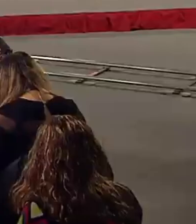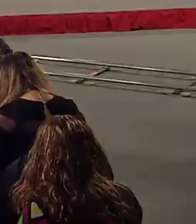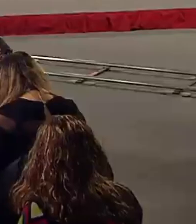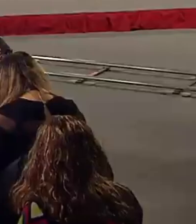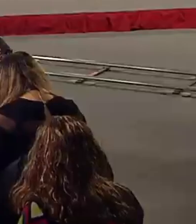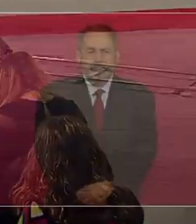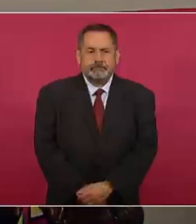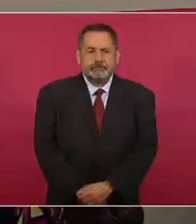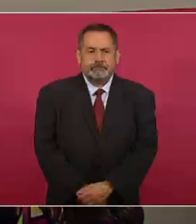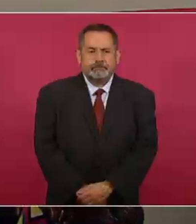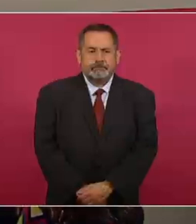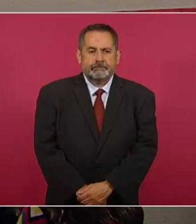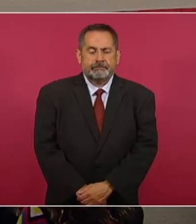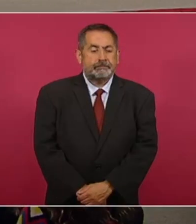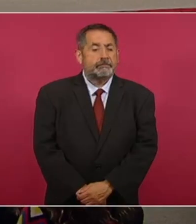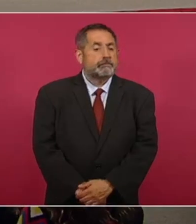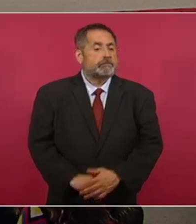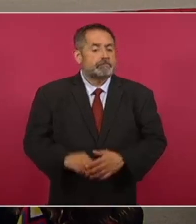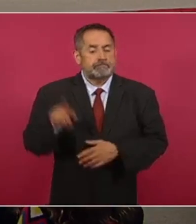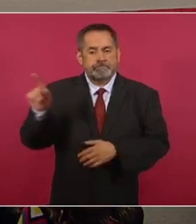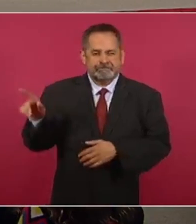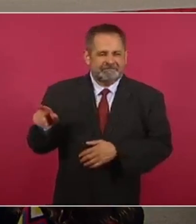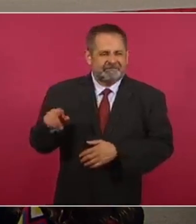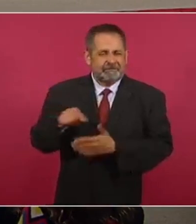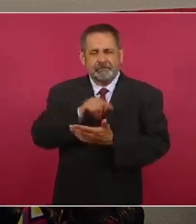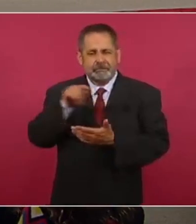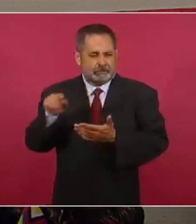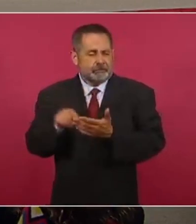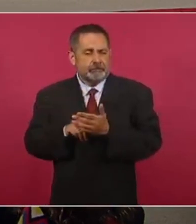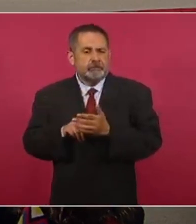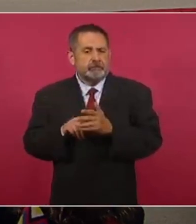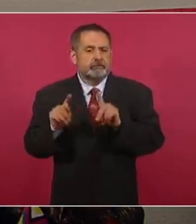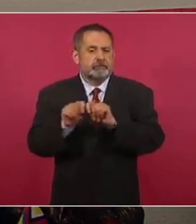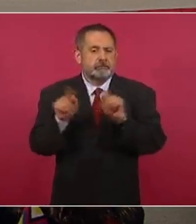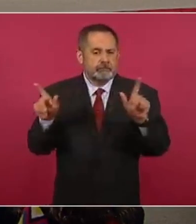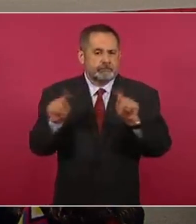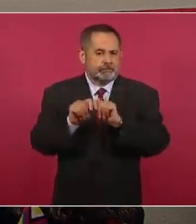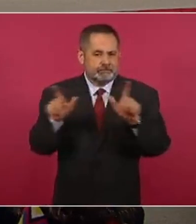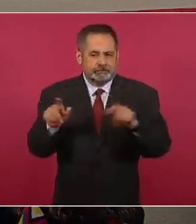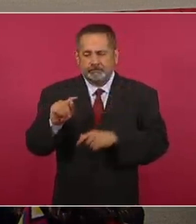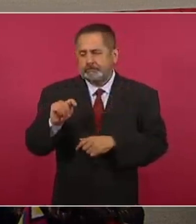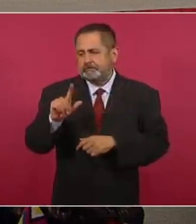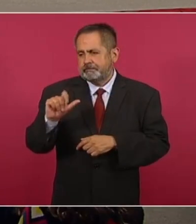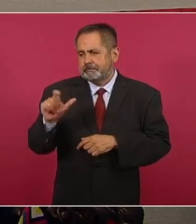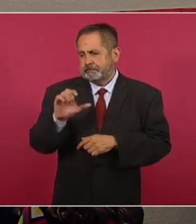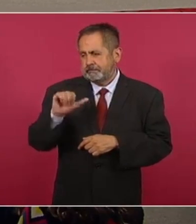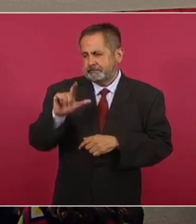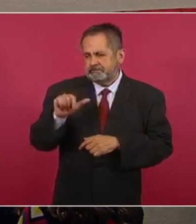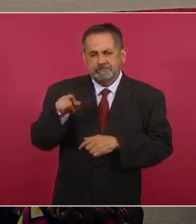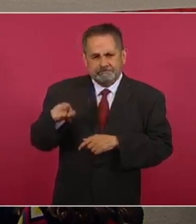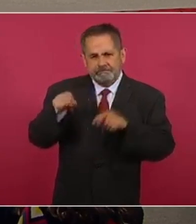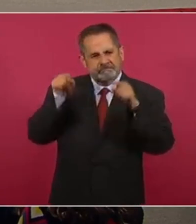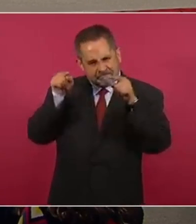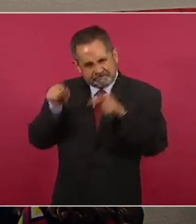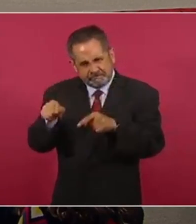también por favor en el caso de tlaxcala que es el siguiente estado hemos seguido trabajando en todos los aspectos